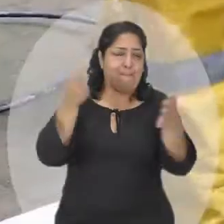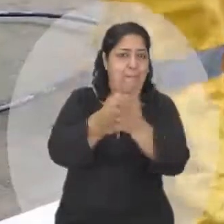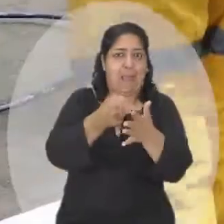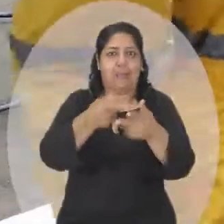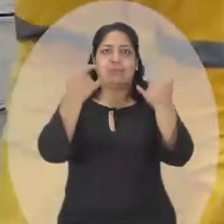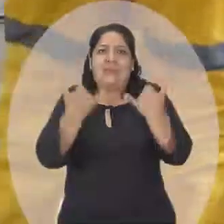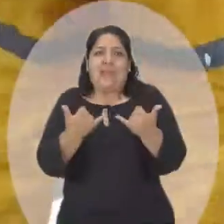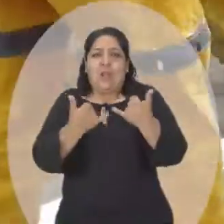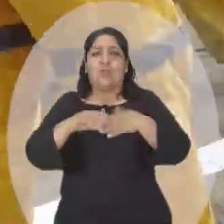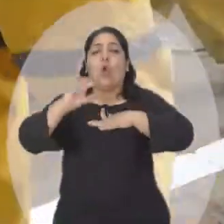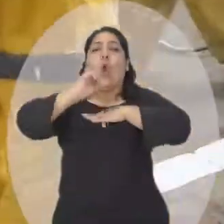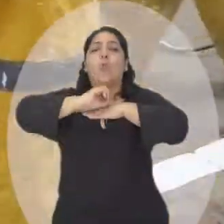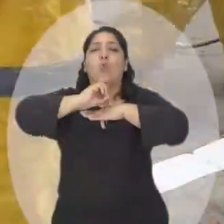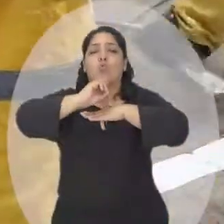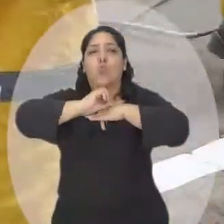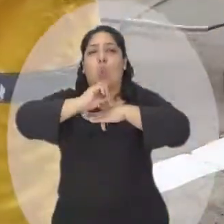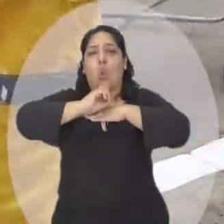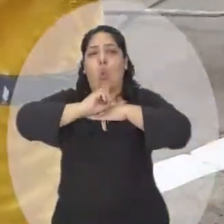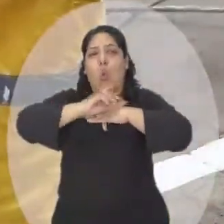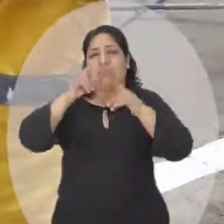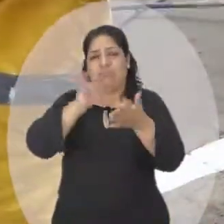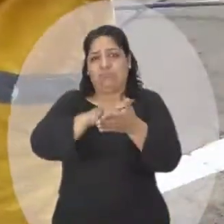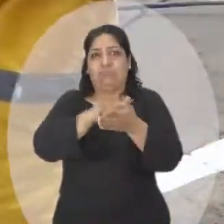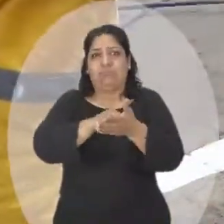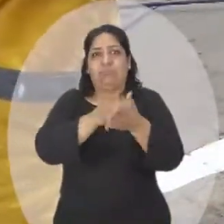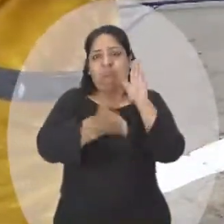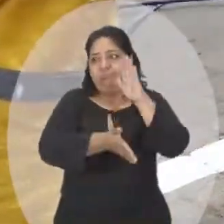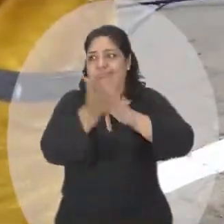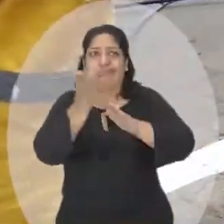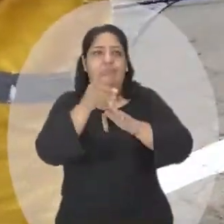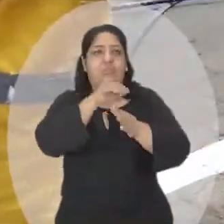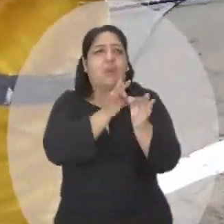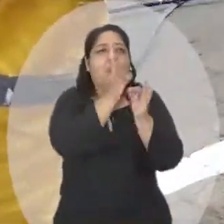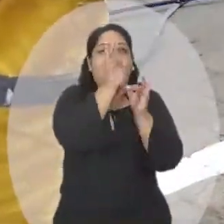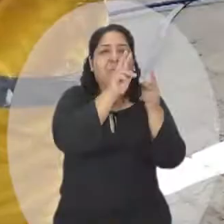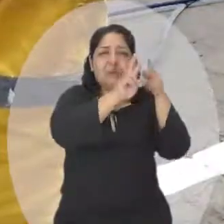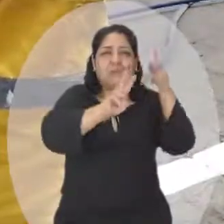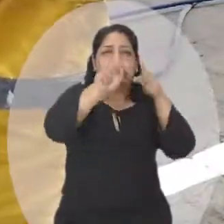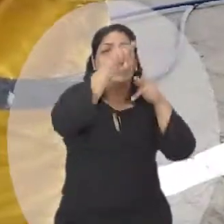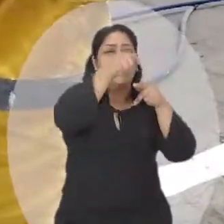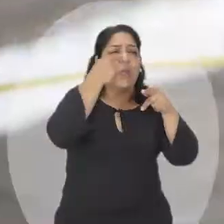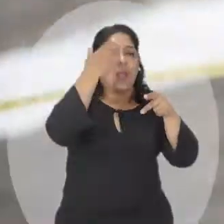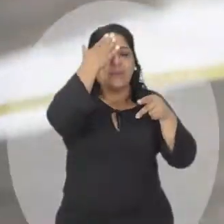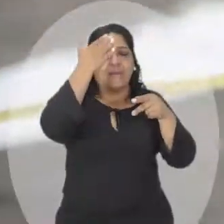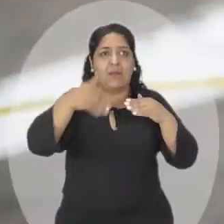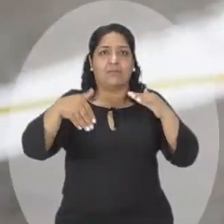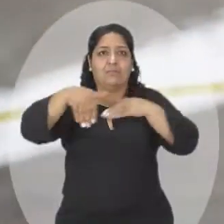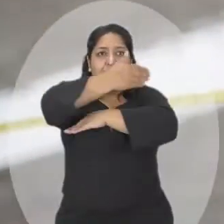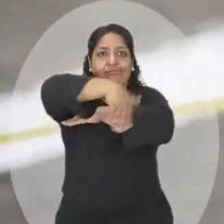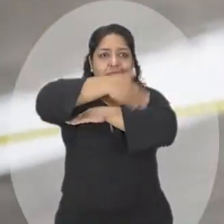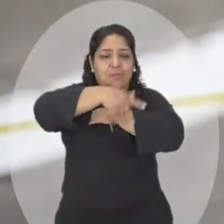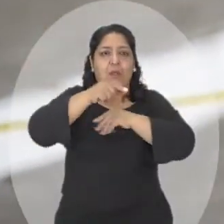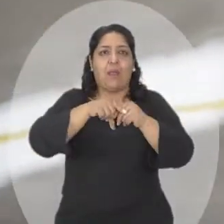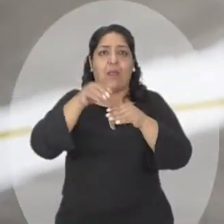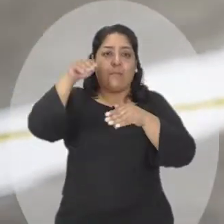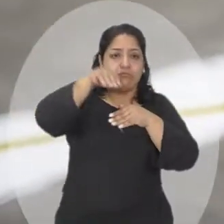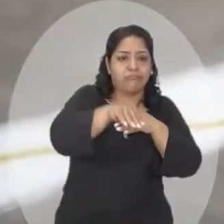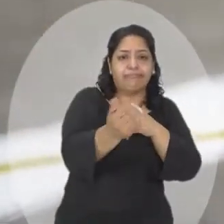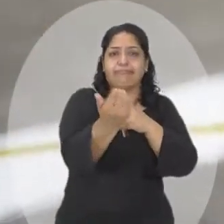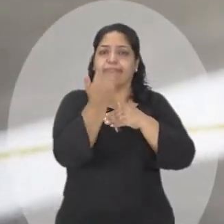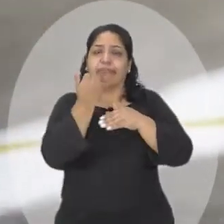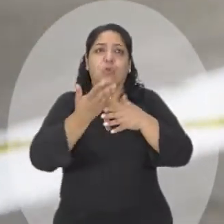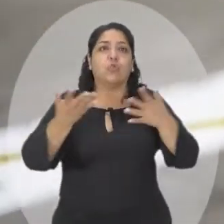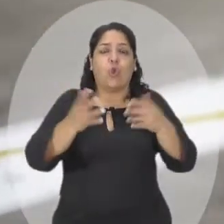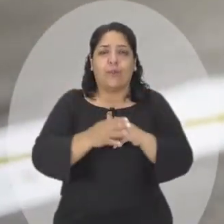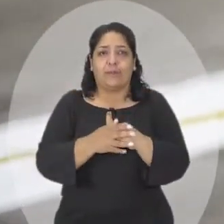municipio. Esta vez estuvimos en Obonuco y queremos seguir llegando a todas estas comunidades que en realidad pues, les hace falta la demarcación y señalización de sus vías.